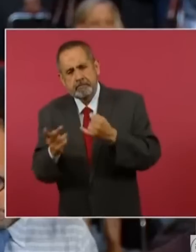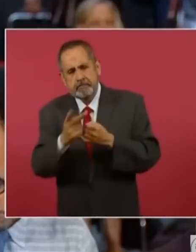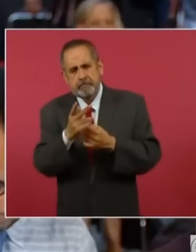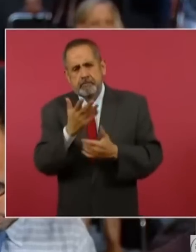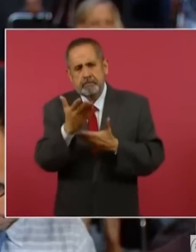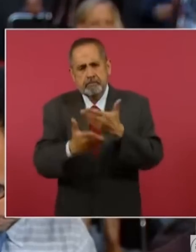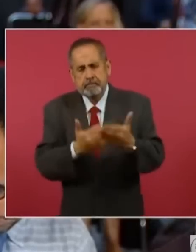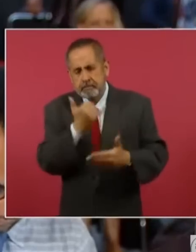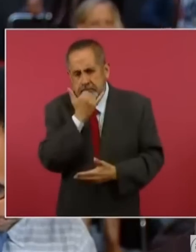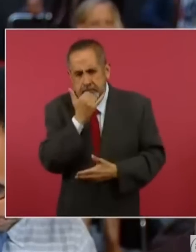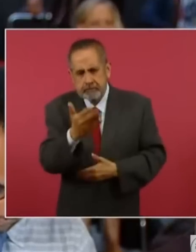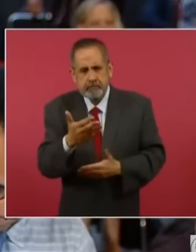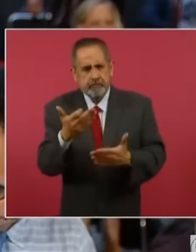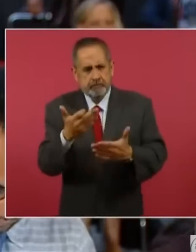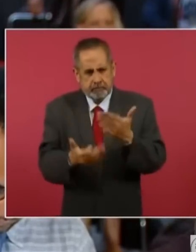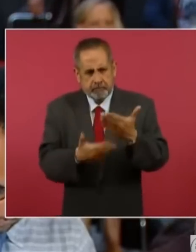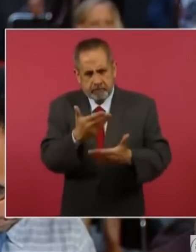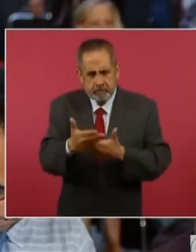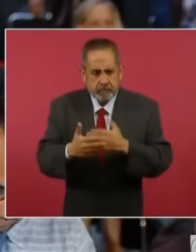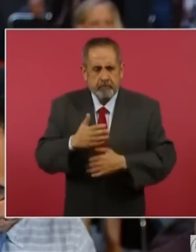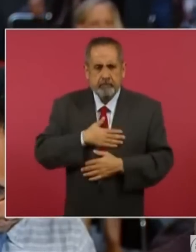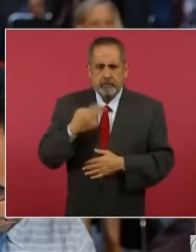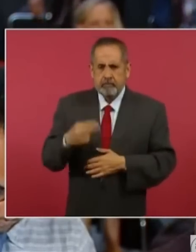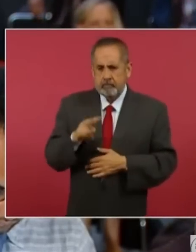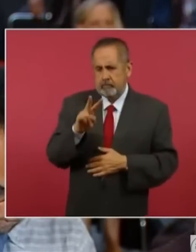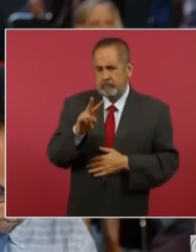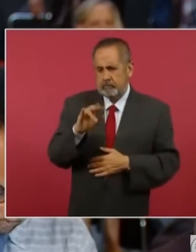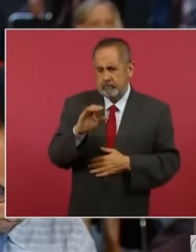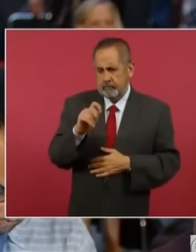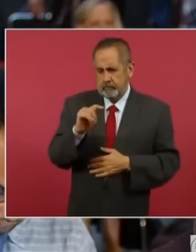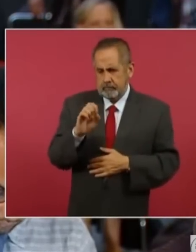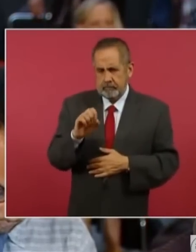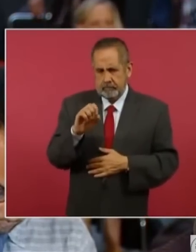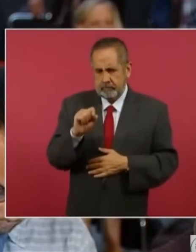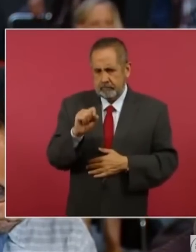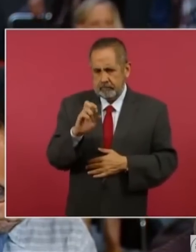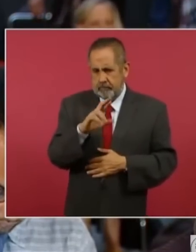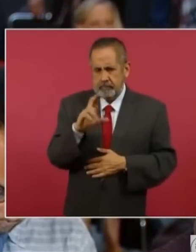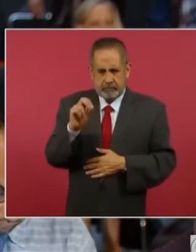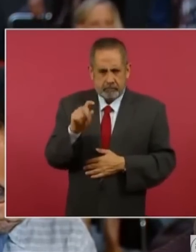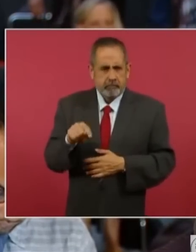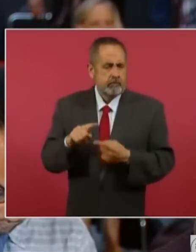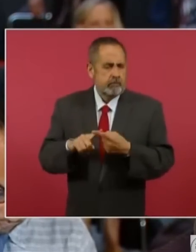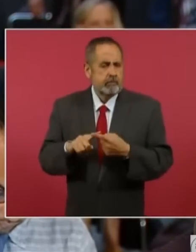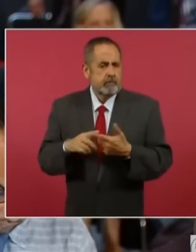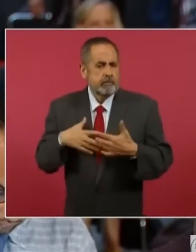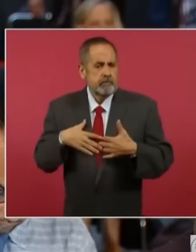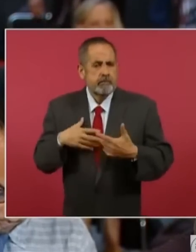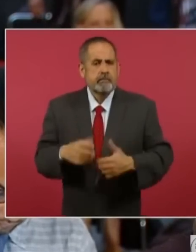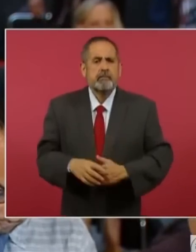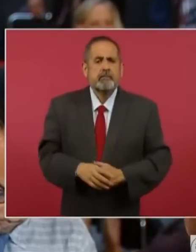ofrezco una disculpa por la falta de cortesía, Vicente Serrano, conductor de Sin Censura, en Sin Censura TV.